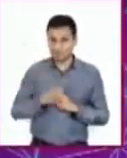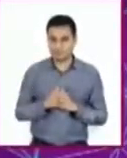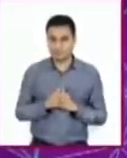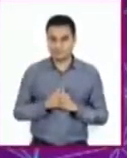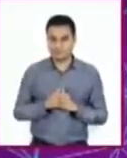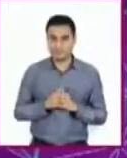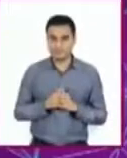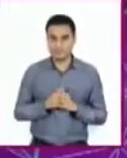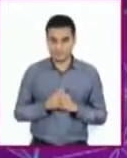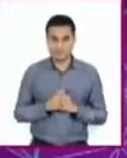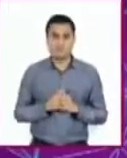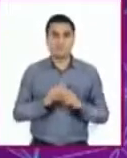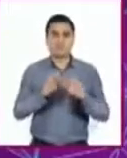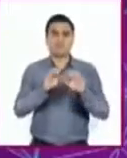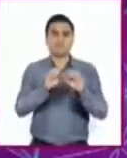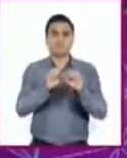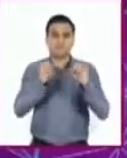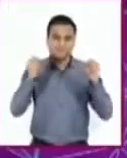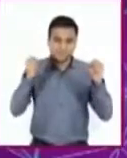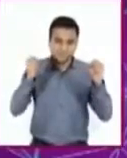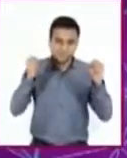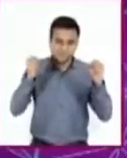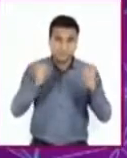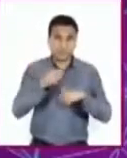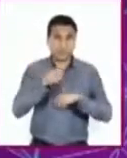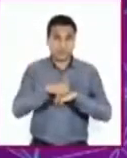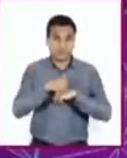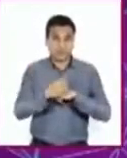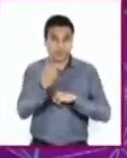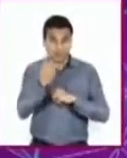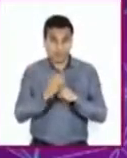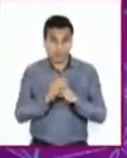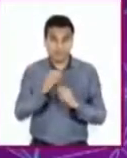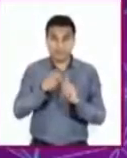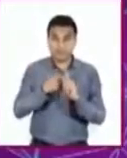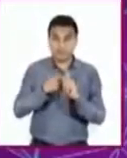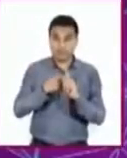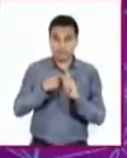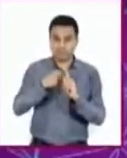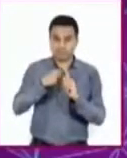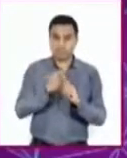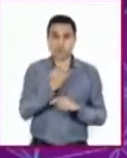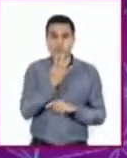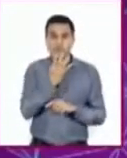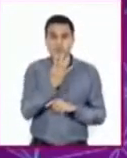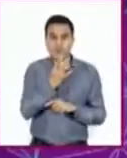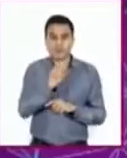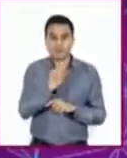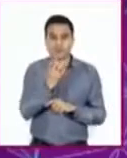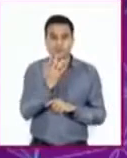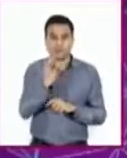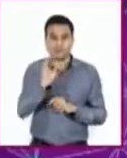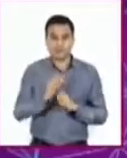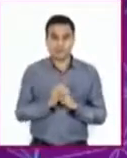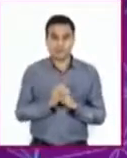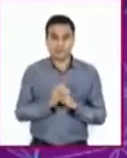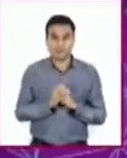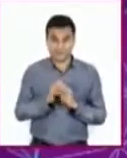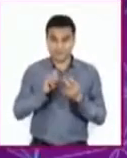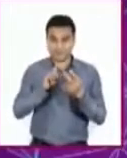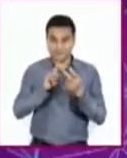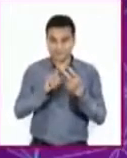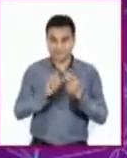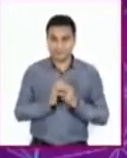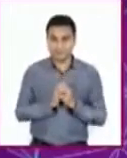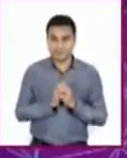los refrigeradores, en el refrigerador 1 la temperatura subió 4.5 grados y el refrigerador